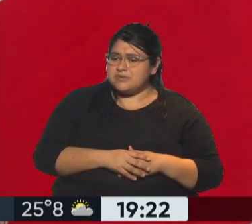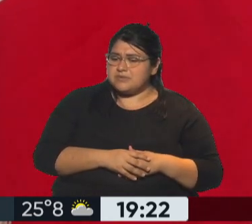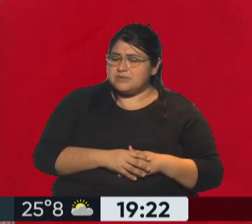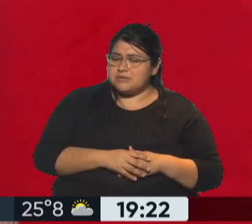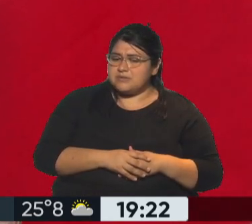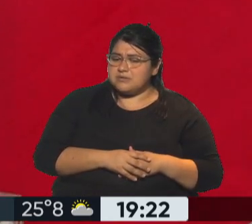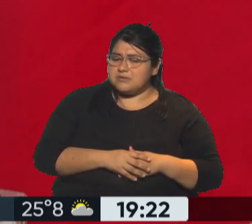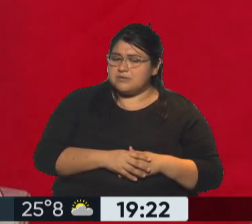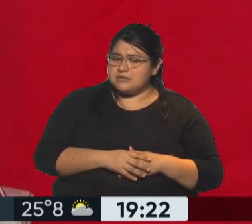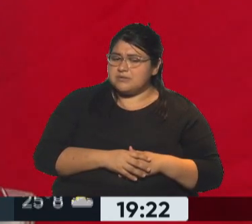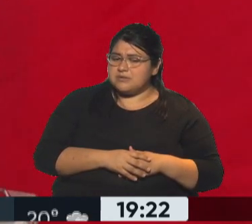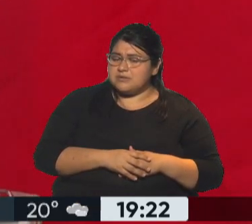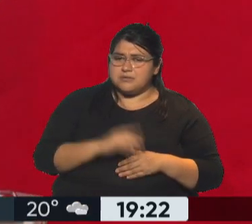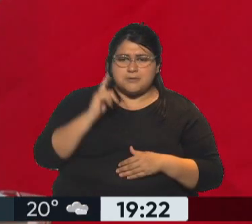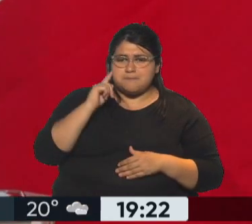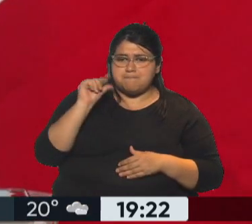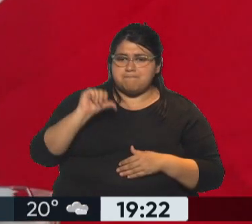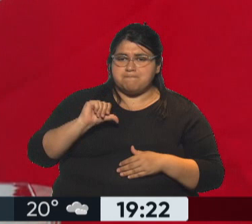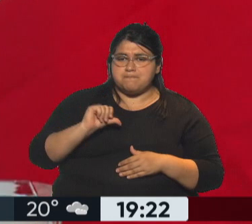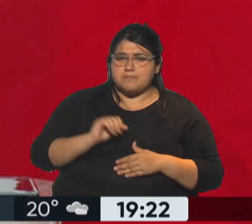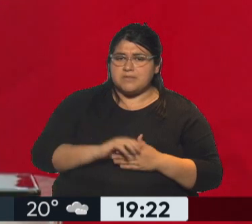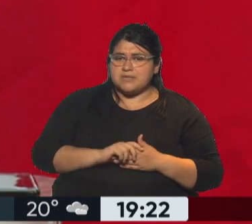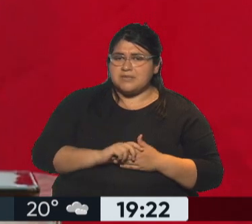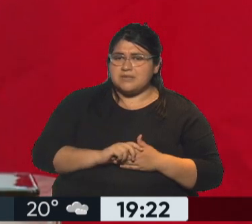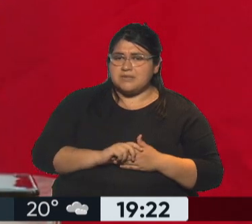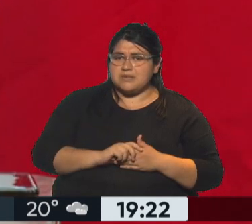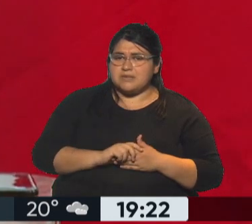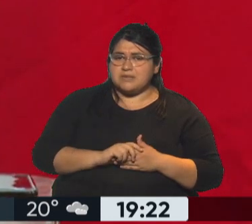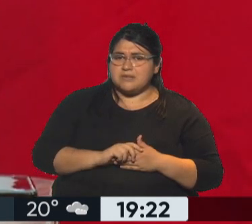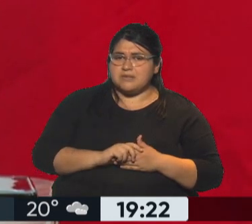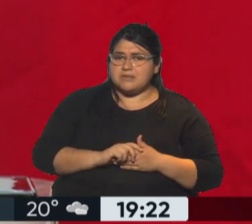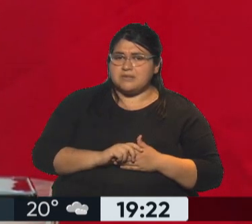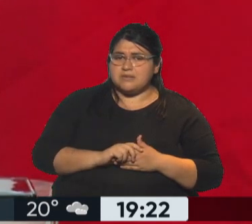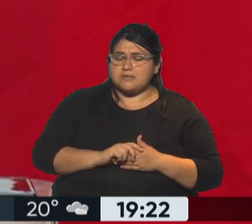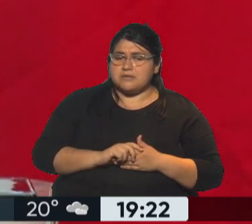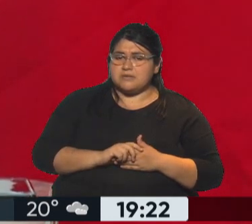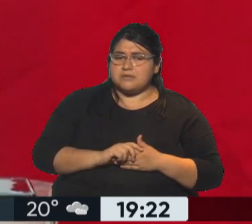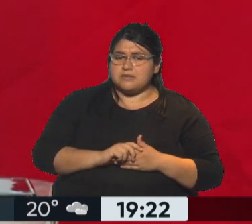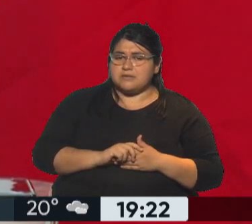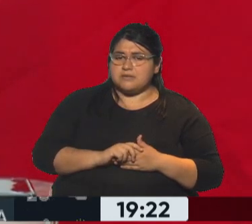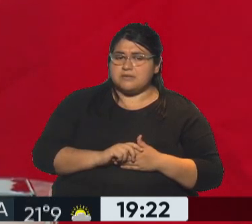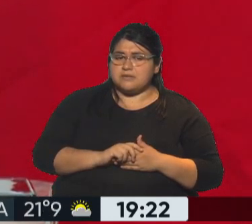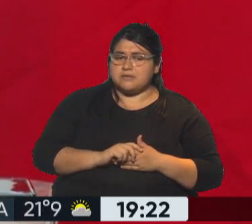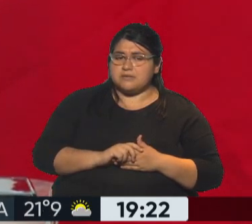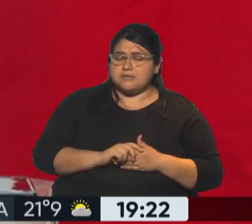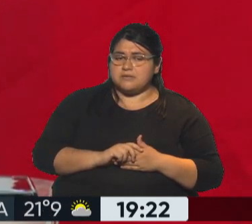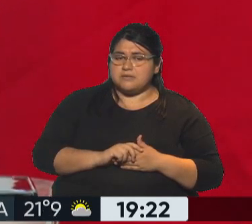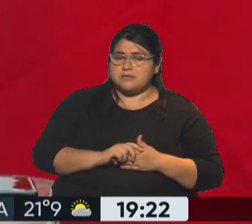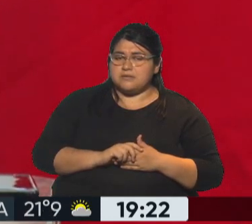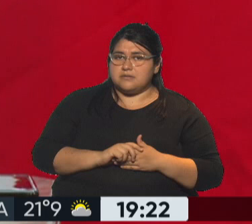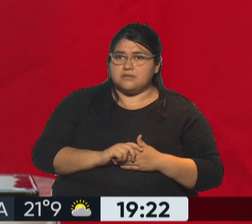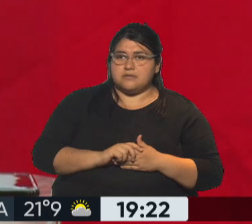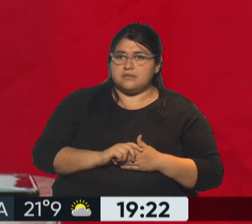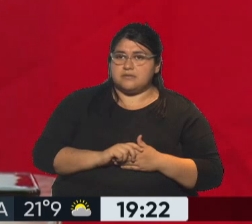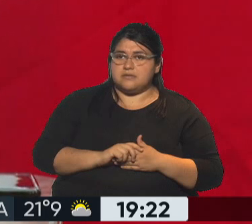va relacionada... Yo te escucho. Mi pregunta va relacionada con una de las reuniones que usted va a tener en los próximos días